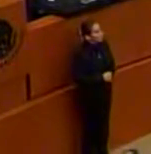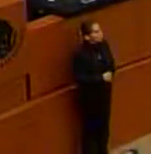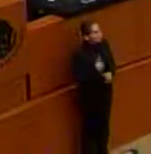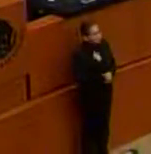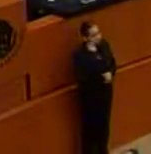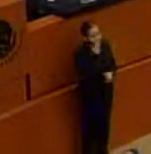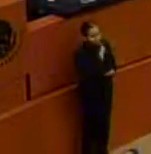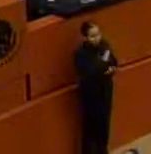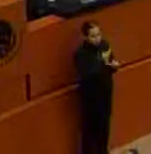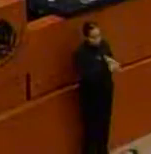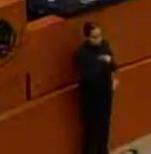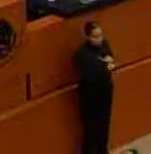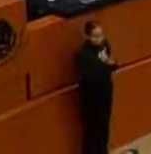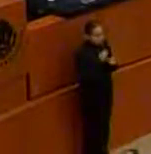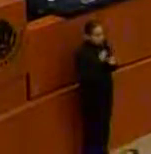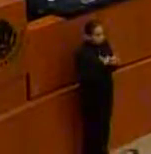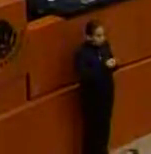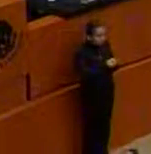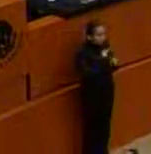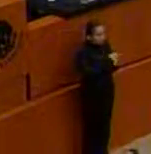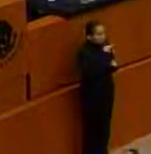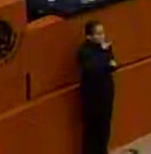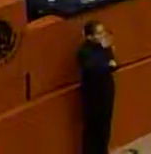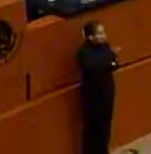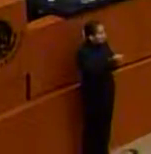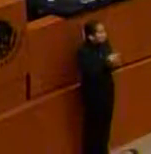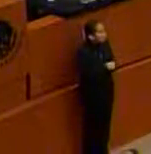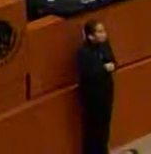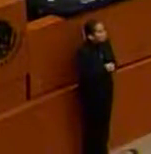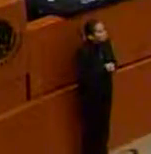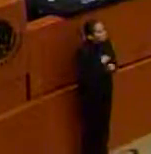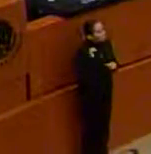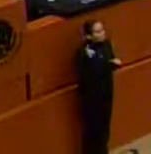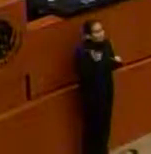Yo quisiera, antes de entrar al caso suizo, mencionar que